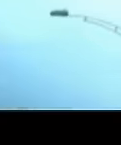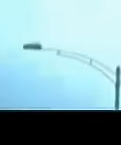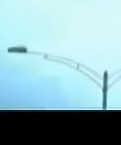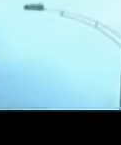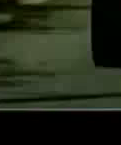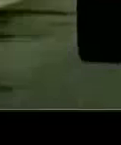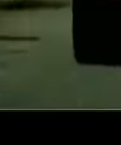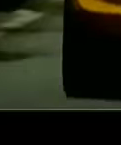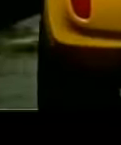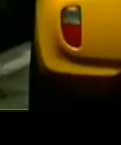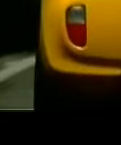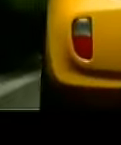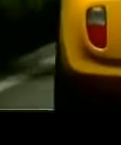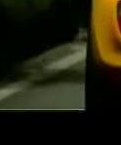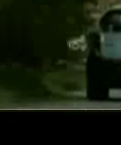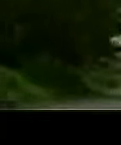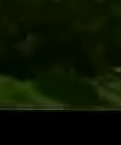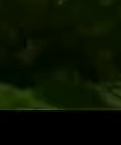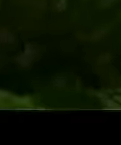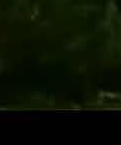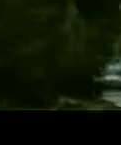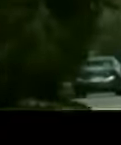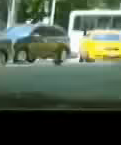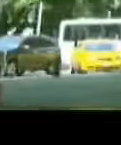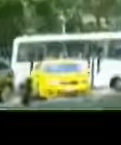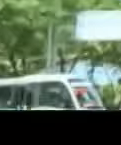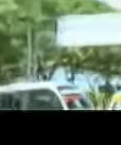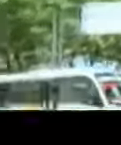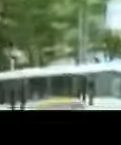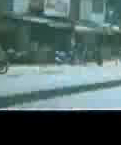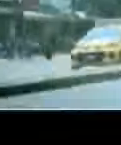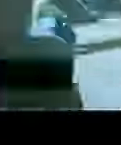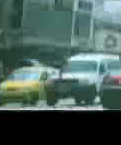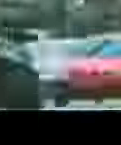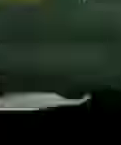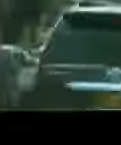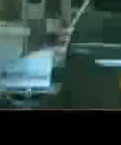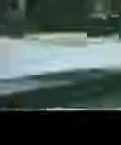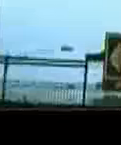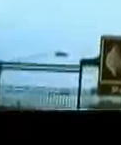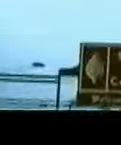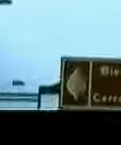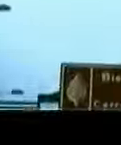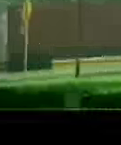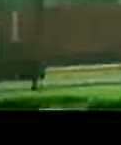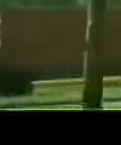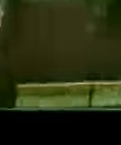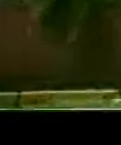We'll be right back.